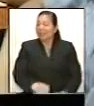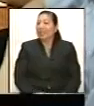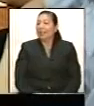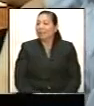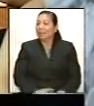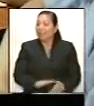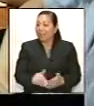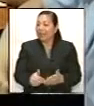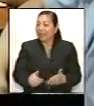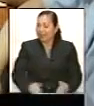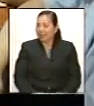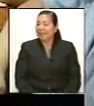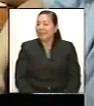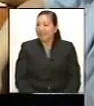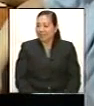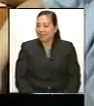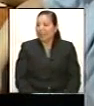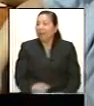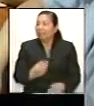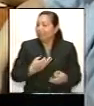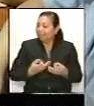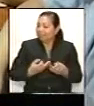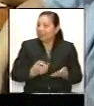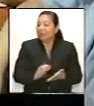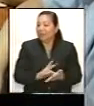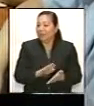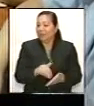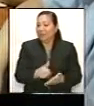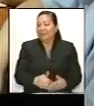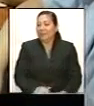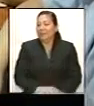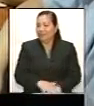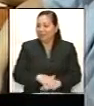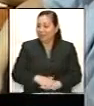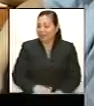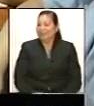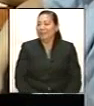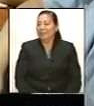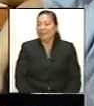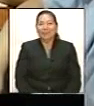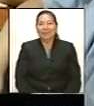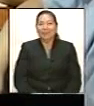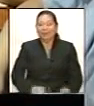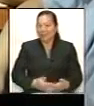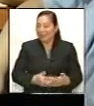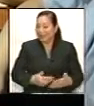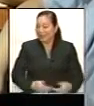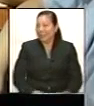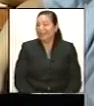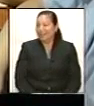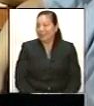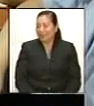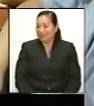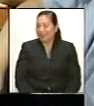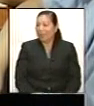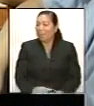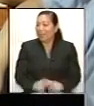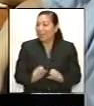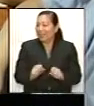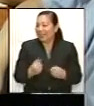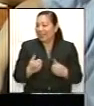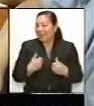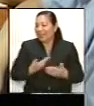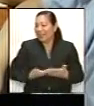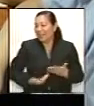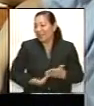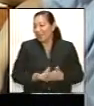contar con el feedback o la retroalimentación, por un lado de personas especializadas en temas virtuales, pero por otro lado también